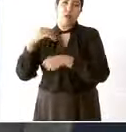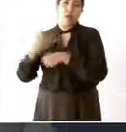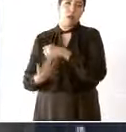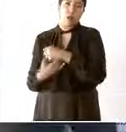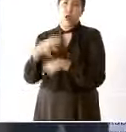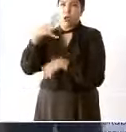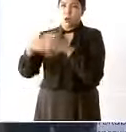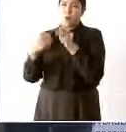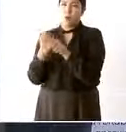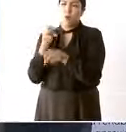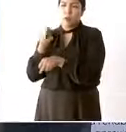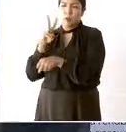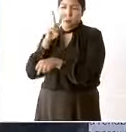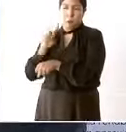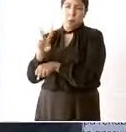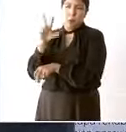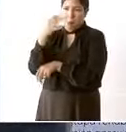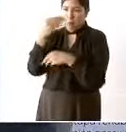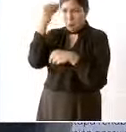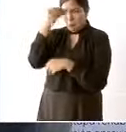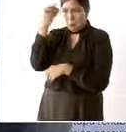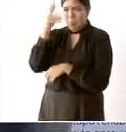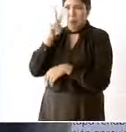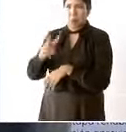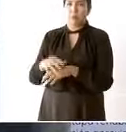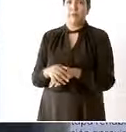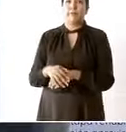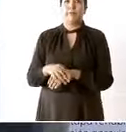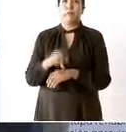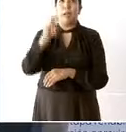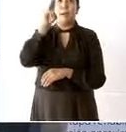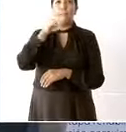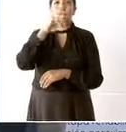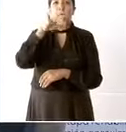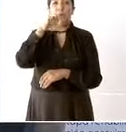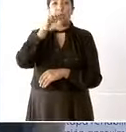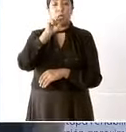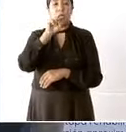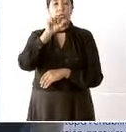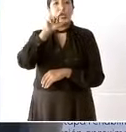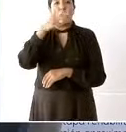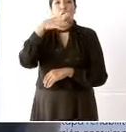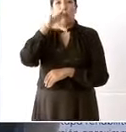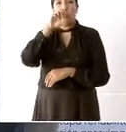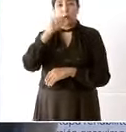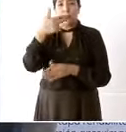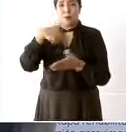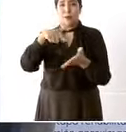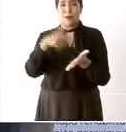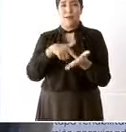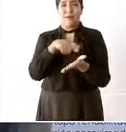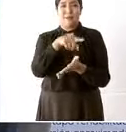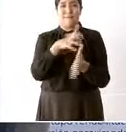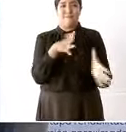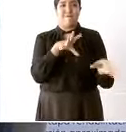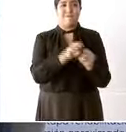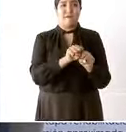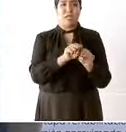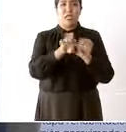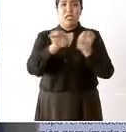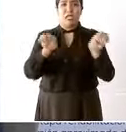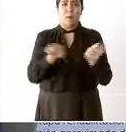que va de Mediasaguas a Salina Cruz. Esto es para la adquisición de las locomotoras, equipos de